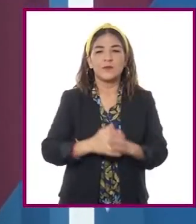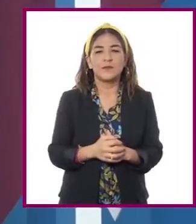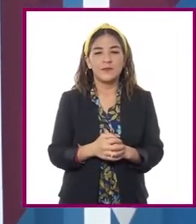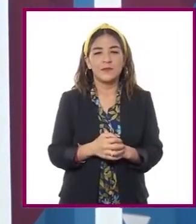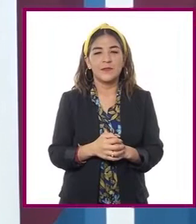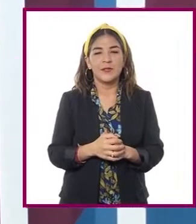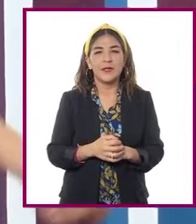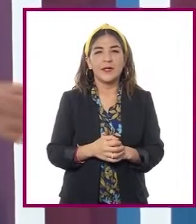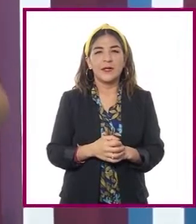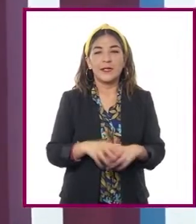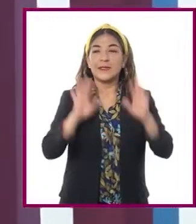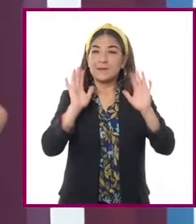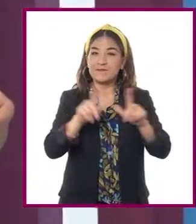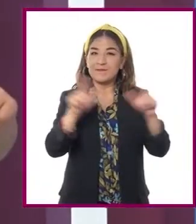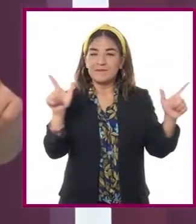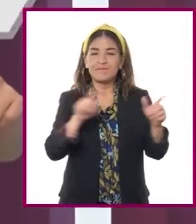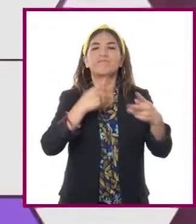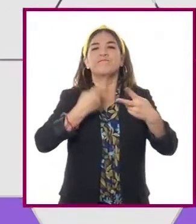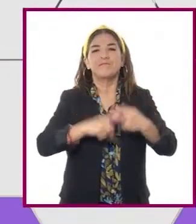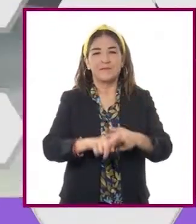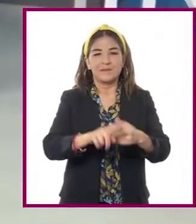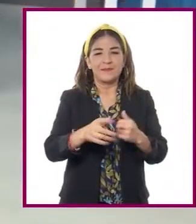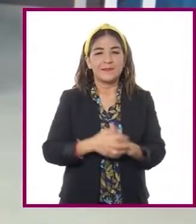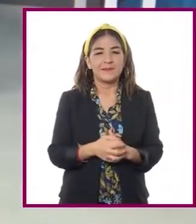¿Listas y listos? ¡Comencemos!